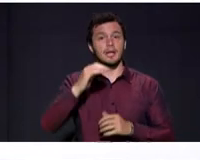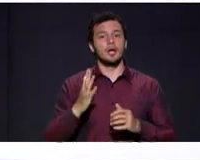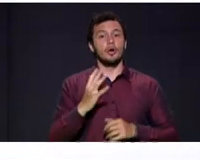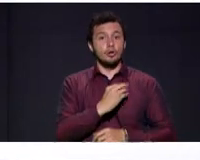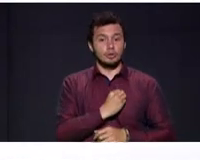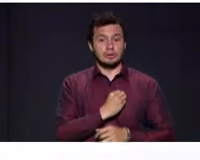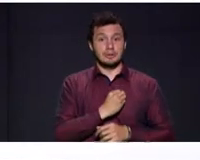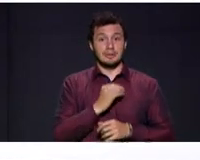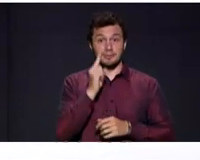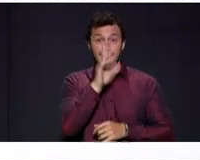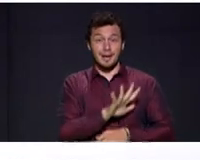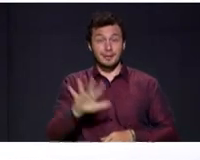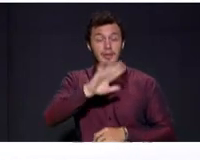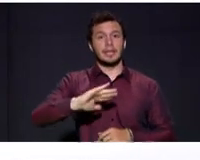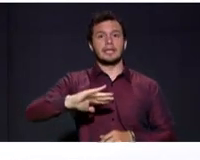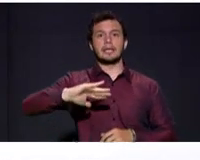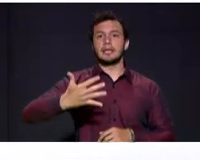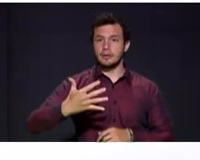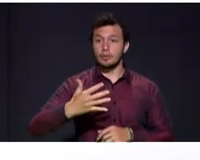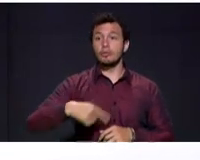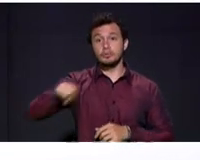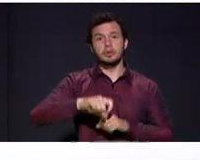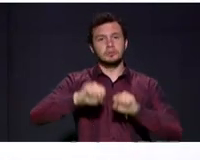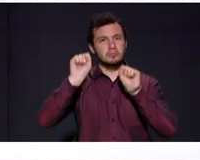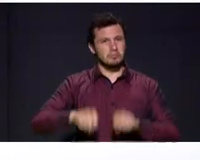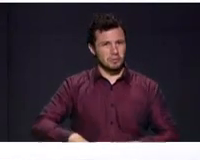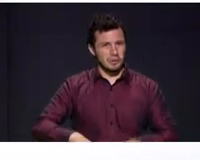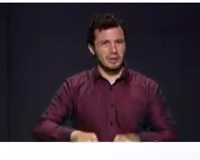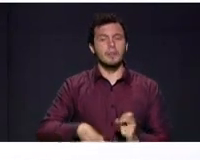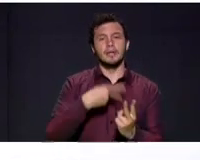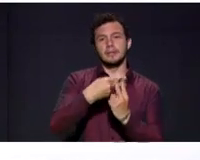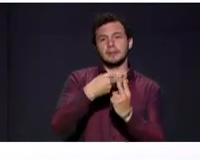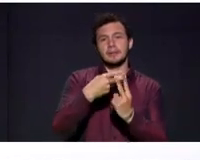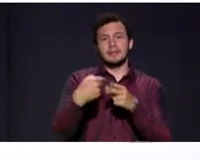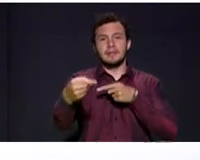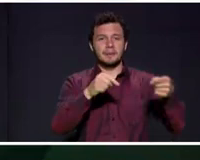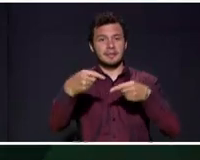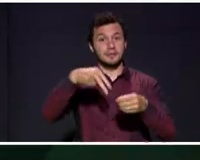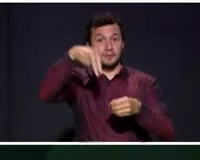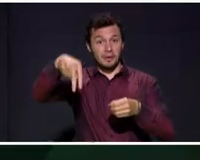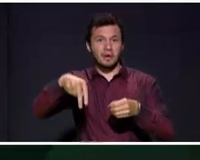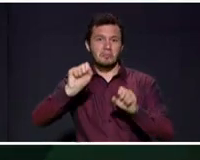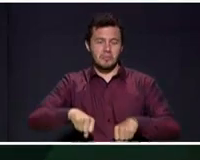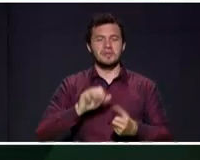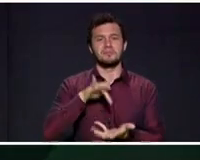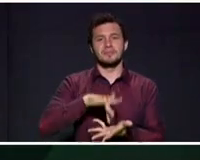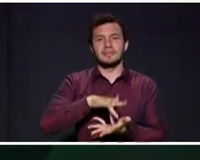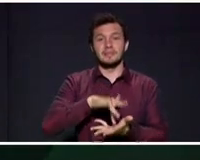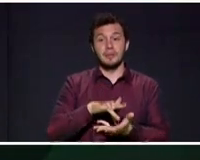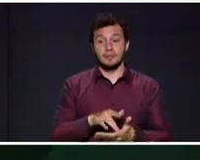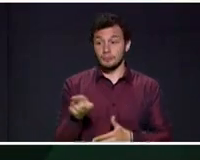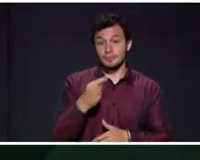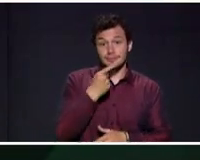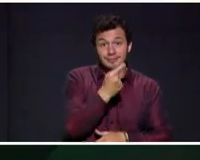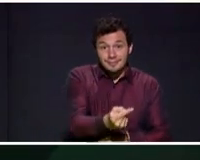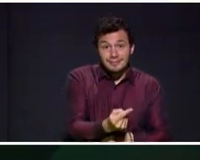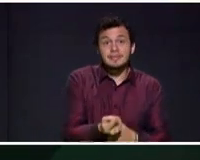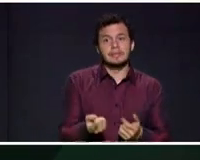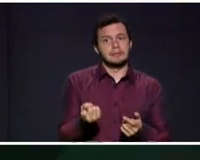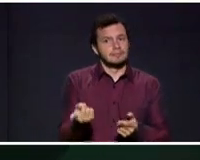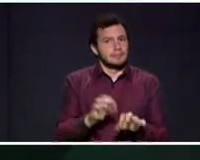así que todavía tienen tiempo de seguir participando con el hashtag debate ciudadano y como usted lo dice darnos a conocer también la importancia y la